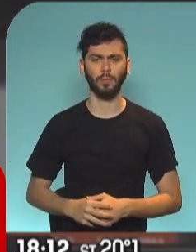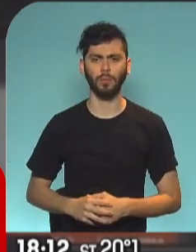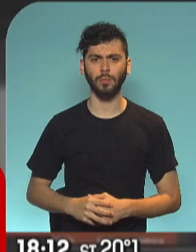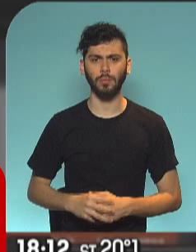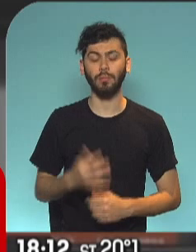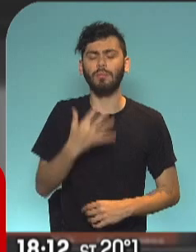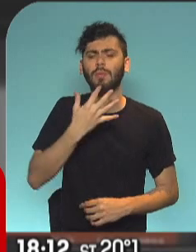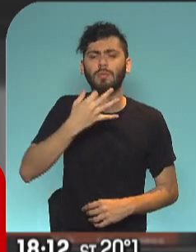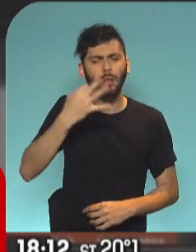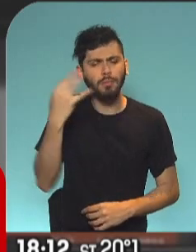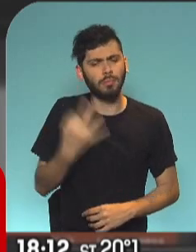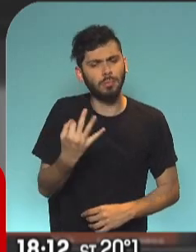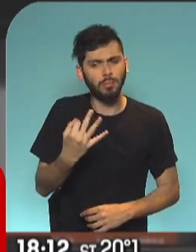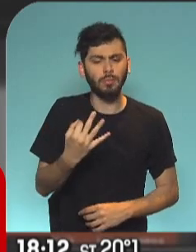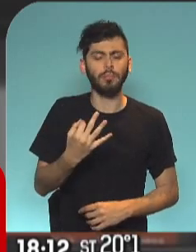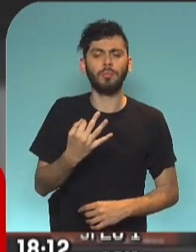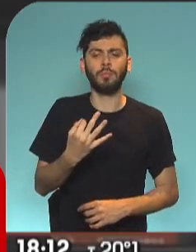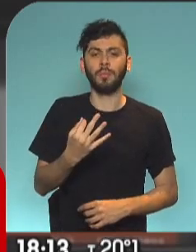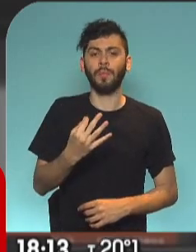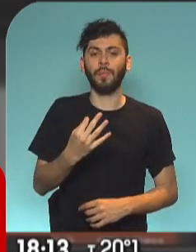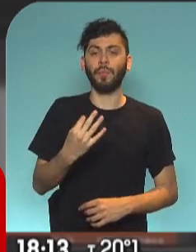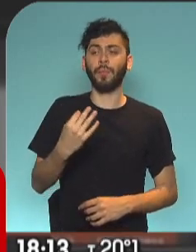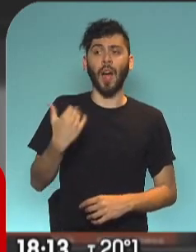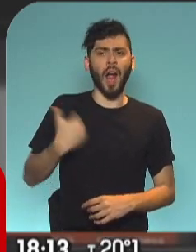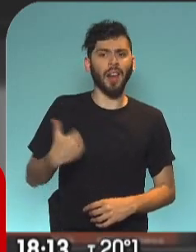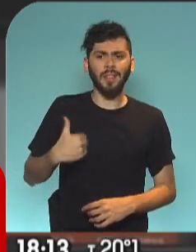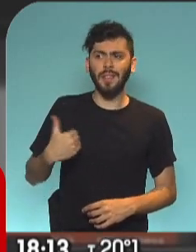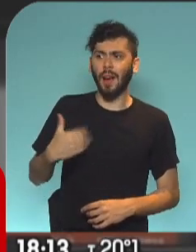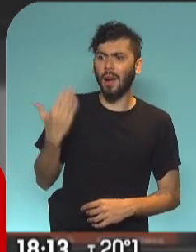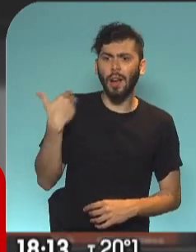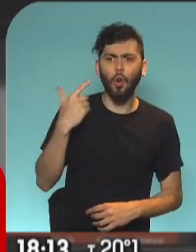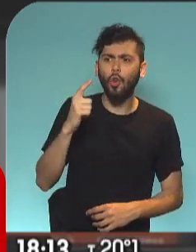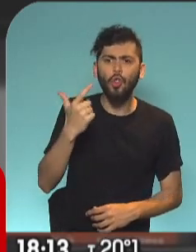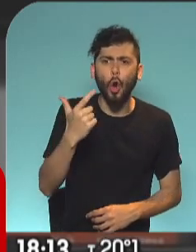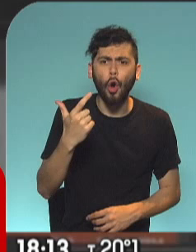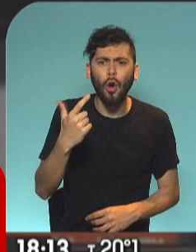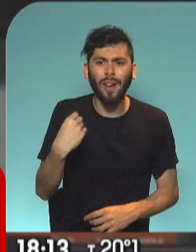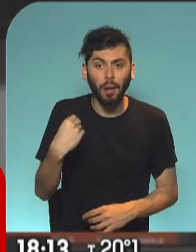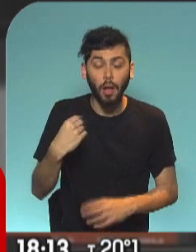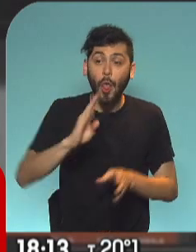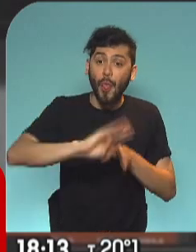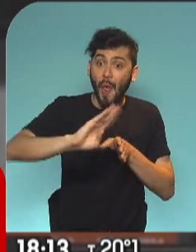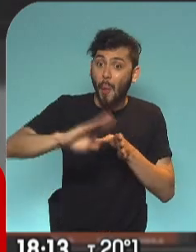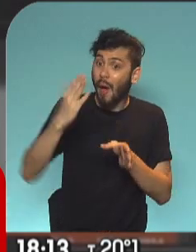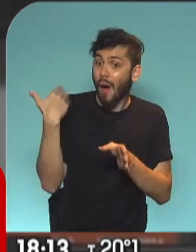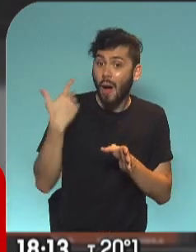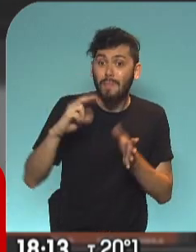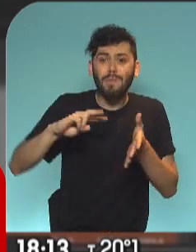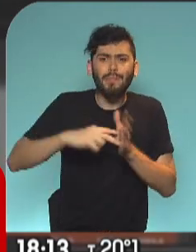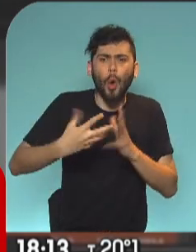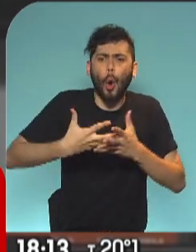La verdad es que si algo no tenía la Argentina, era un problema de endeudamiento, porque era uno de los